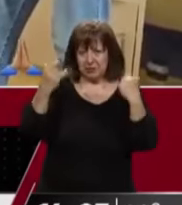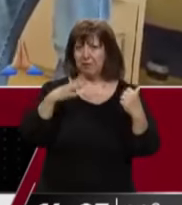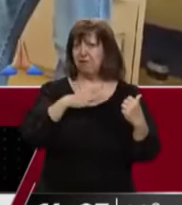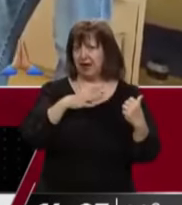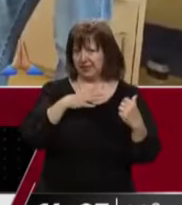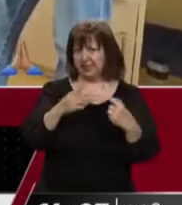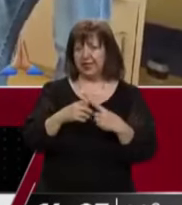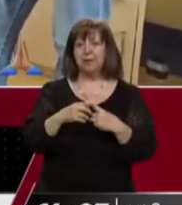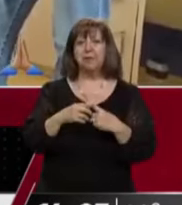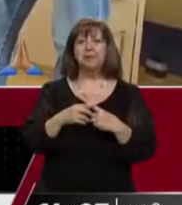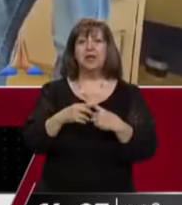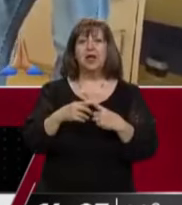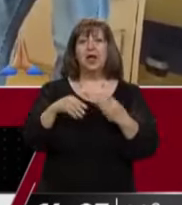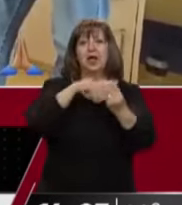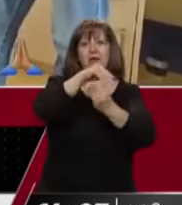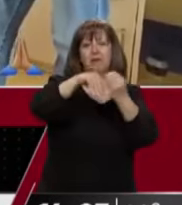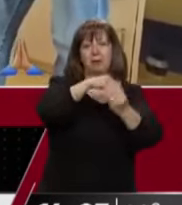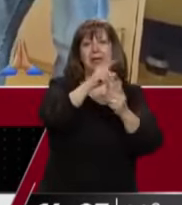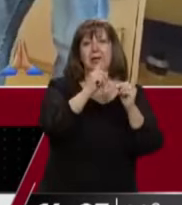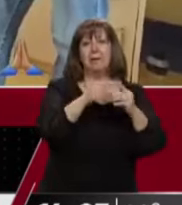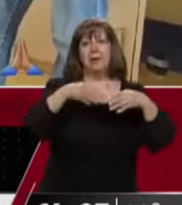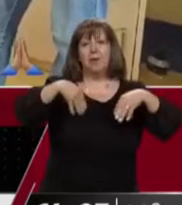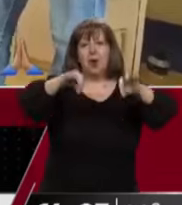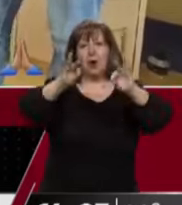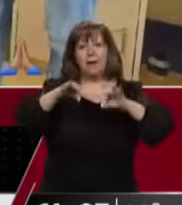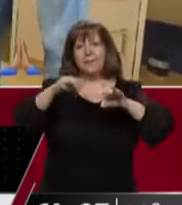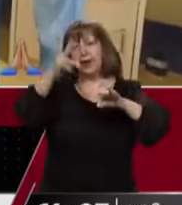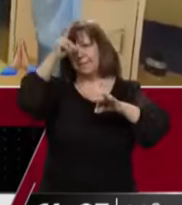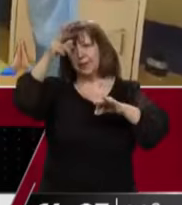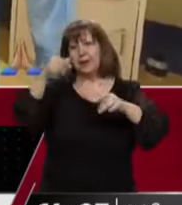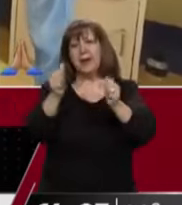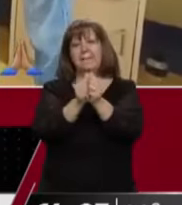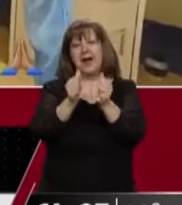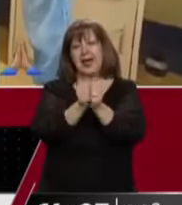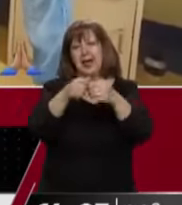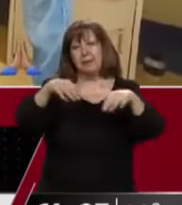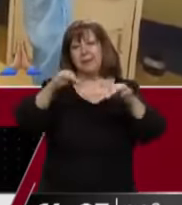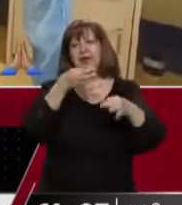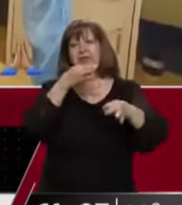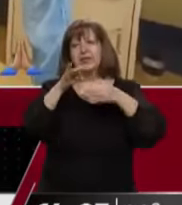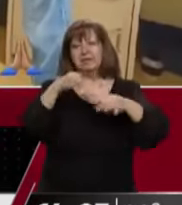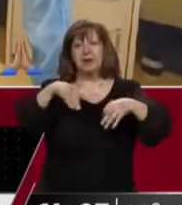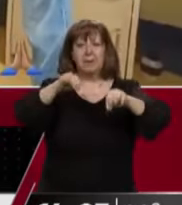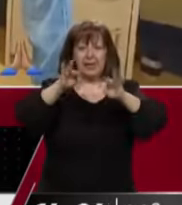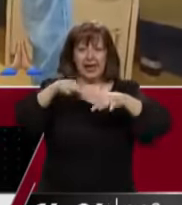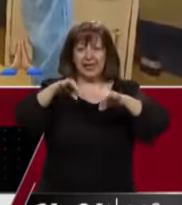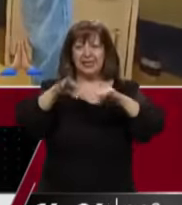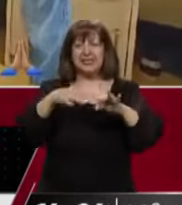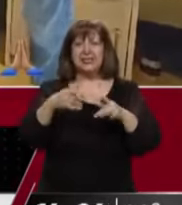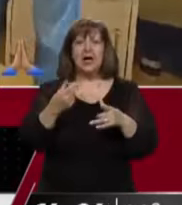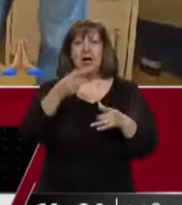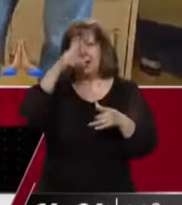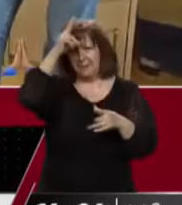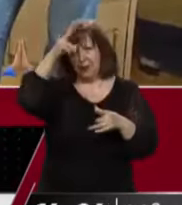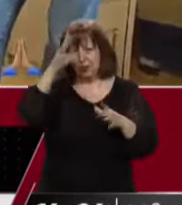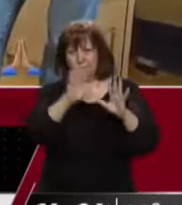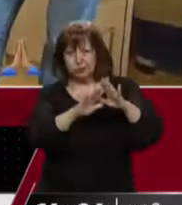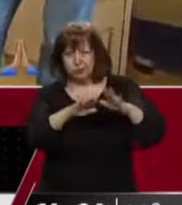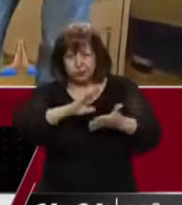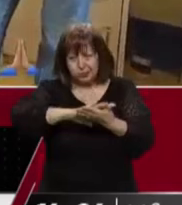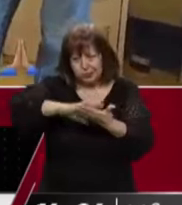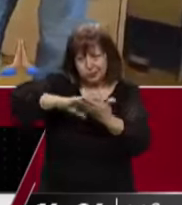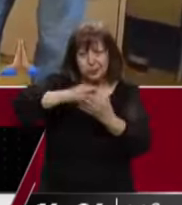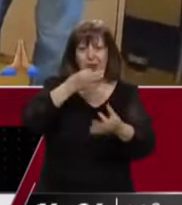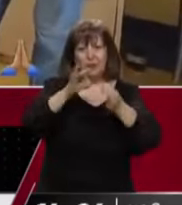públicos. Y el emprendimiento familiar, sí, vamos a continuar con mi pareja, que estamos vendiendo milanesas y todos los productos de pollo, pero vamos